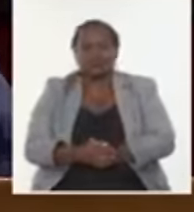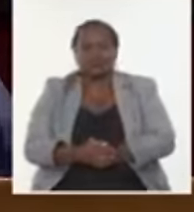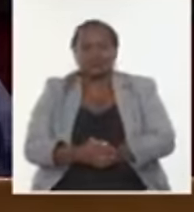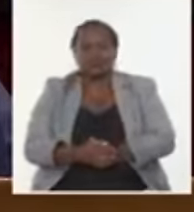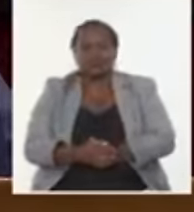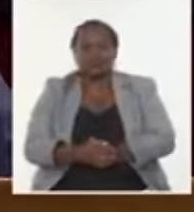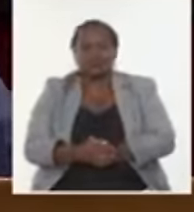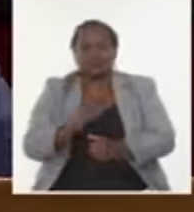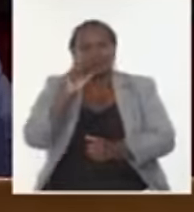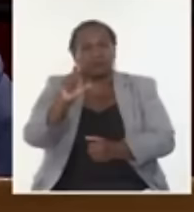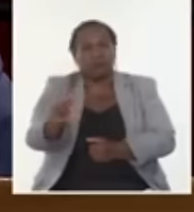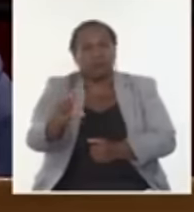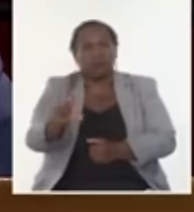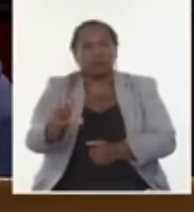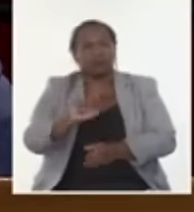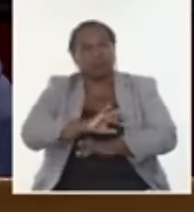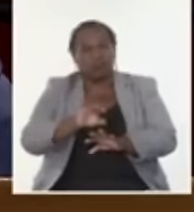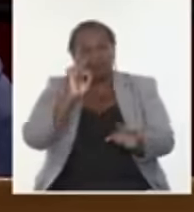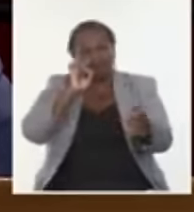Finalmente, el último objetivo, que